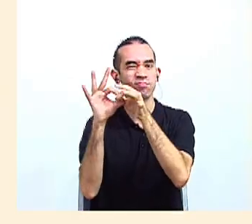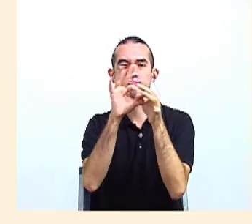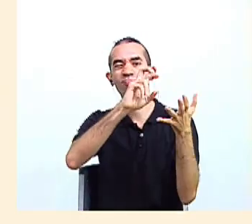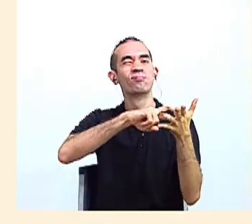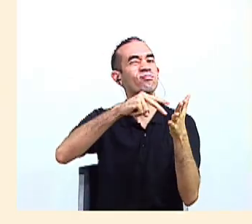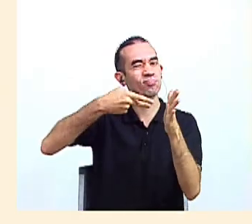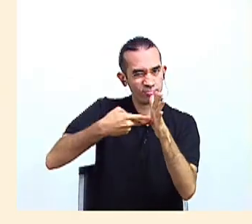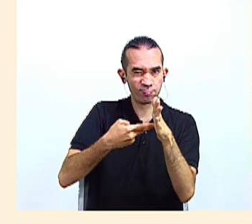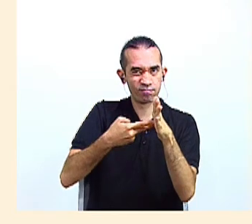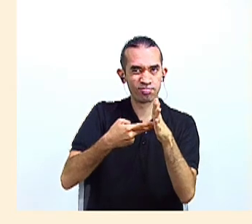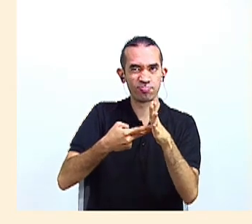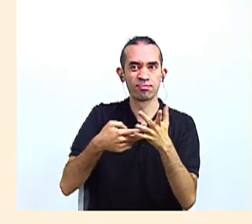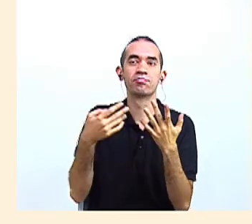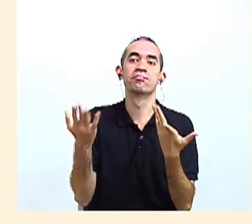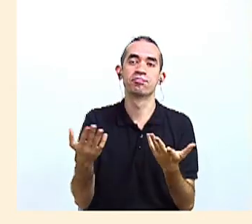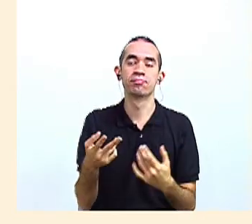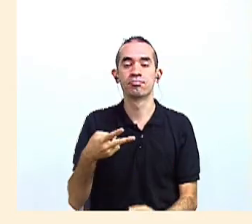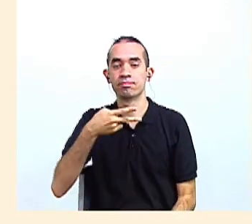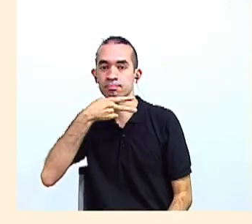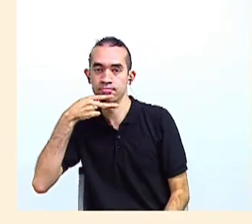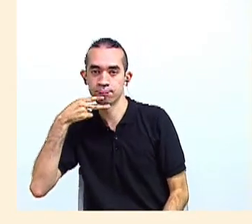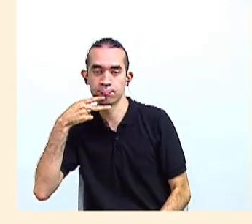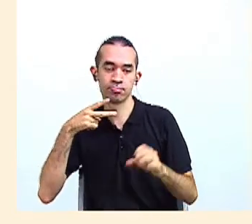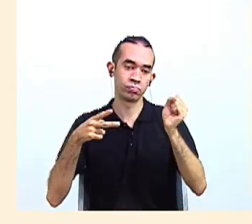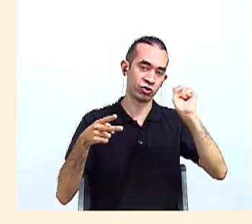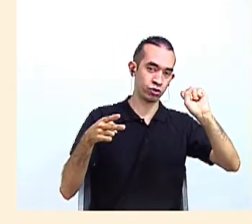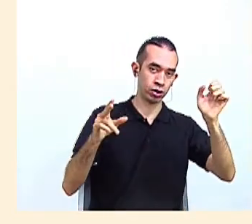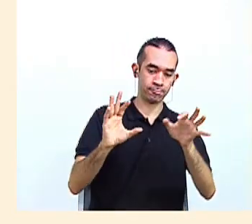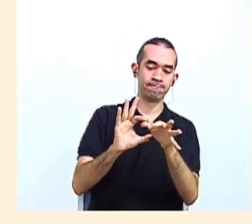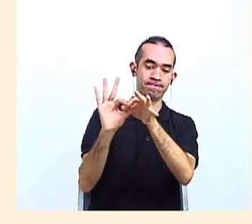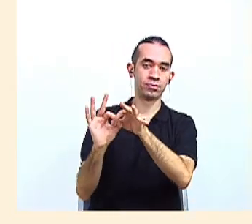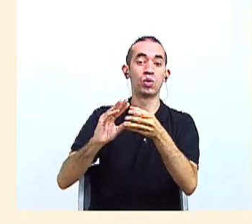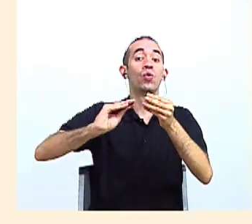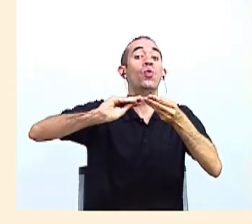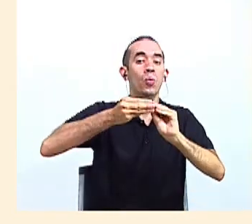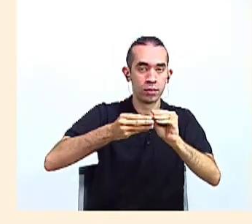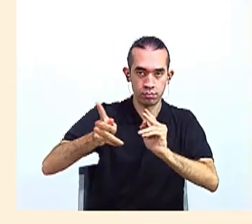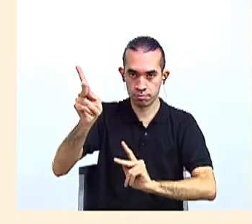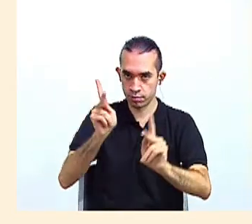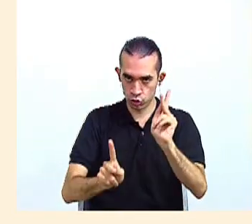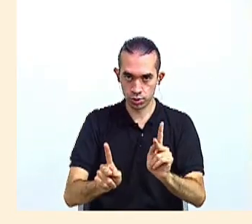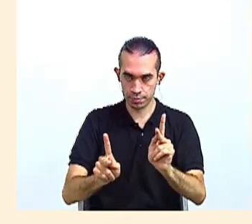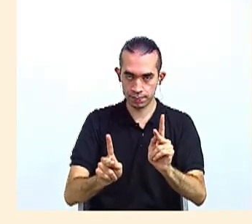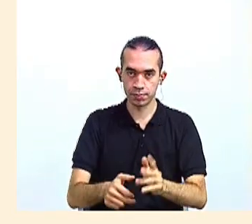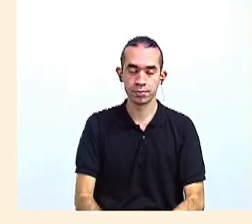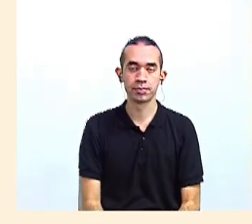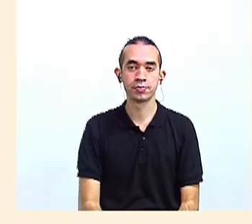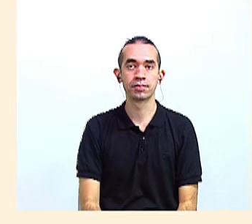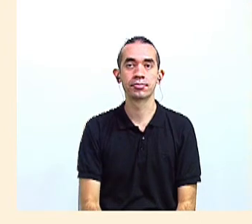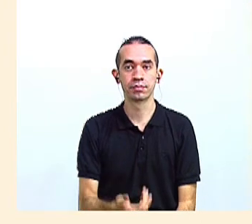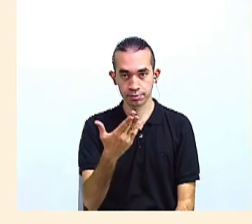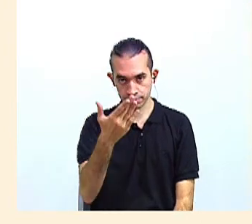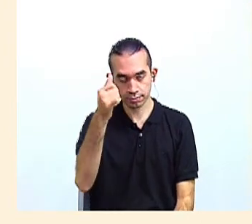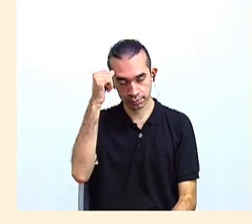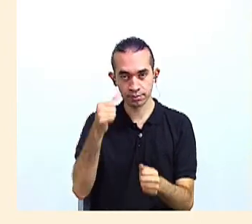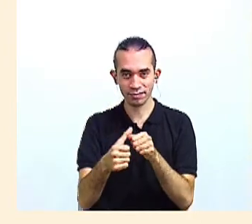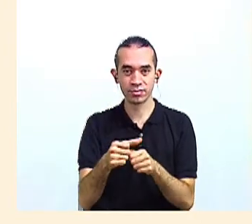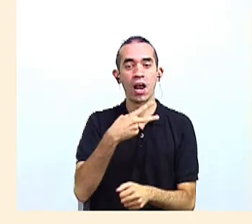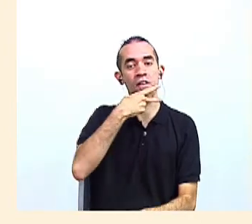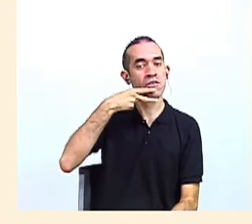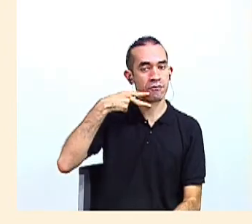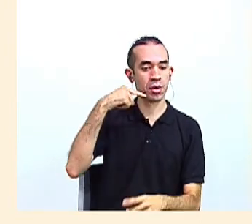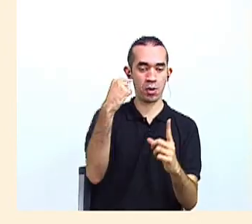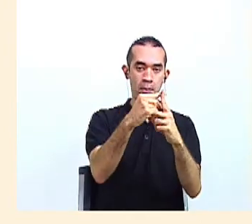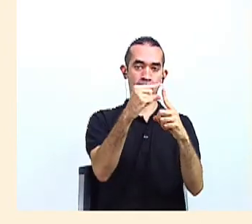Bueno, es la que se establece entre el verbo y el sujeto, en número y en persona. Sí, recordemos que el verbo es una